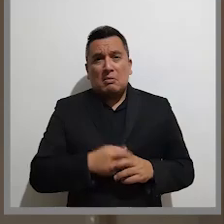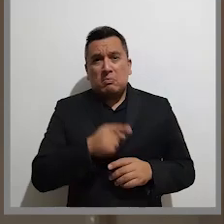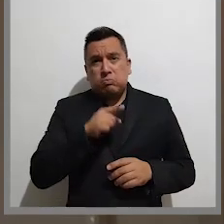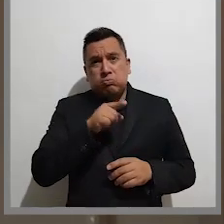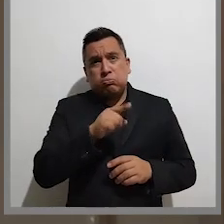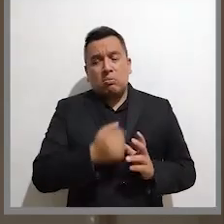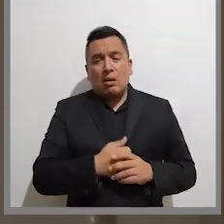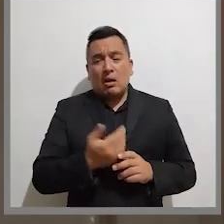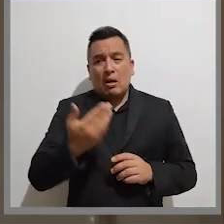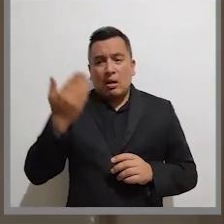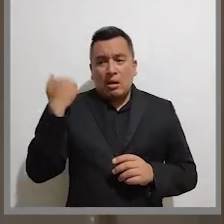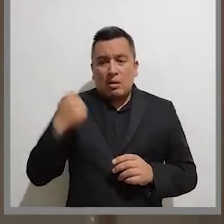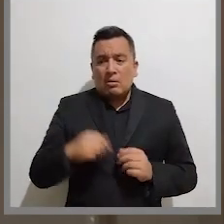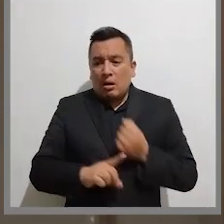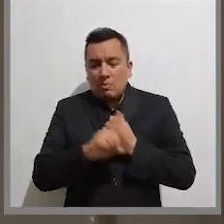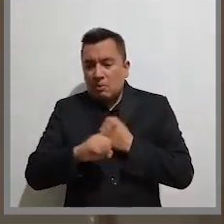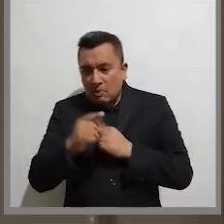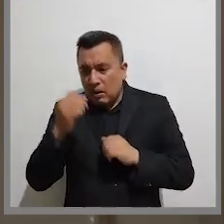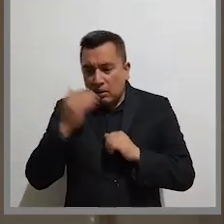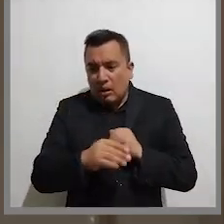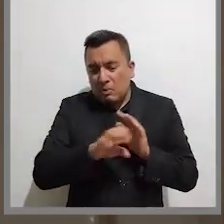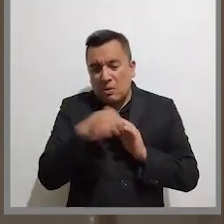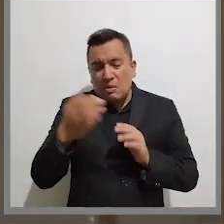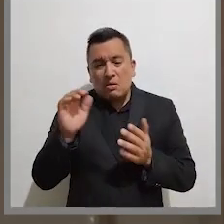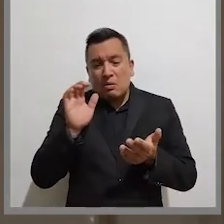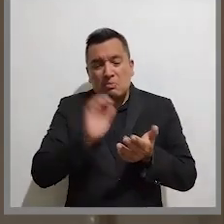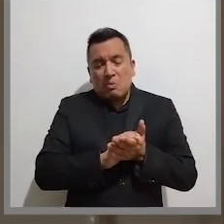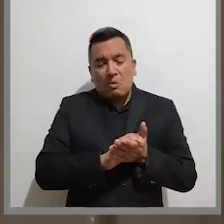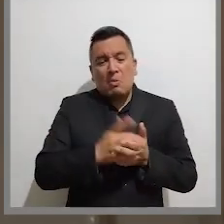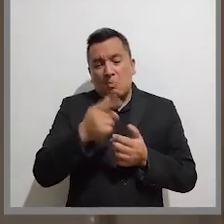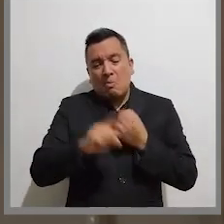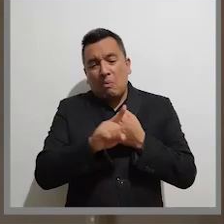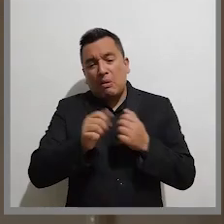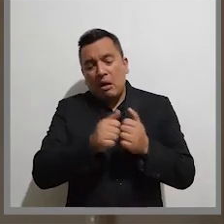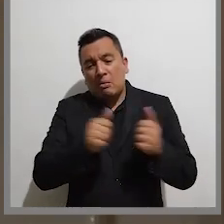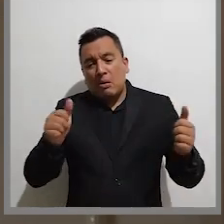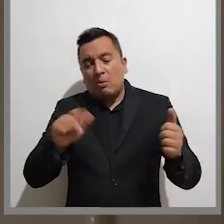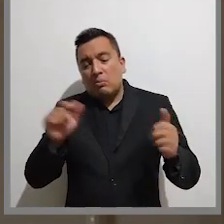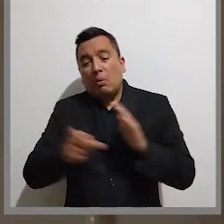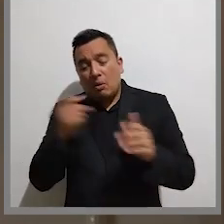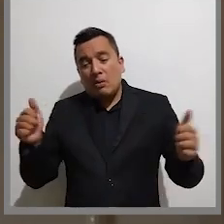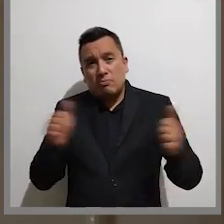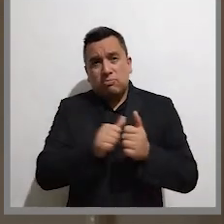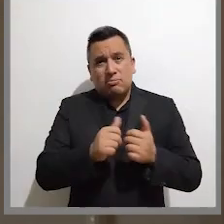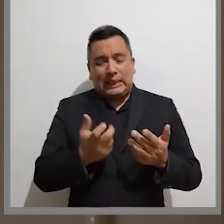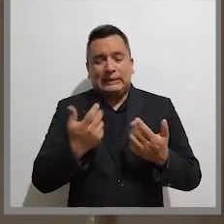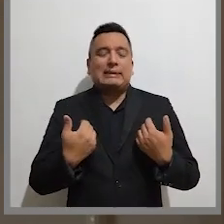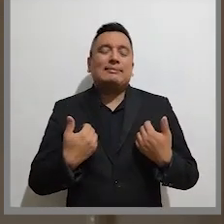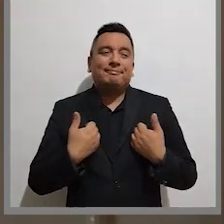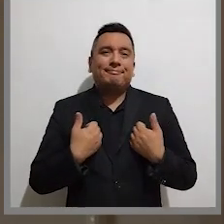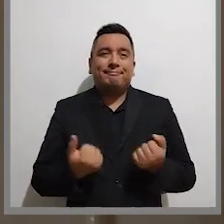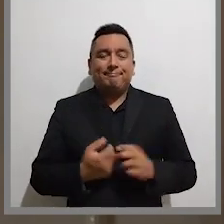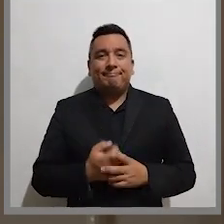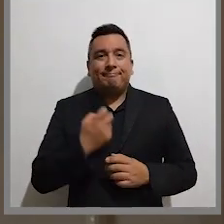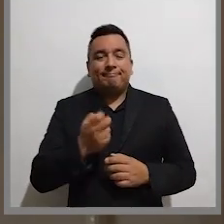Ya había salido, ya se había separado y regresó con el ex, ¿no? Entonces nos ayuda a entender que es un círculo de violencia